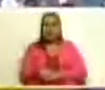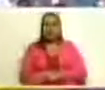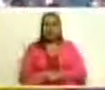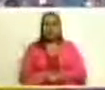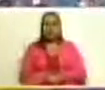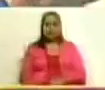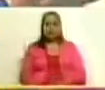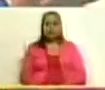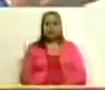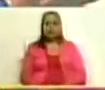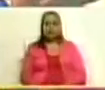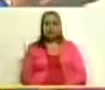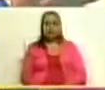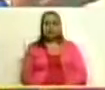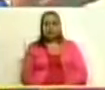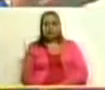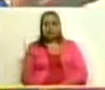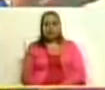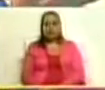Prohibido olvidar.